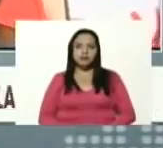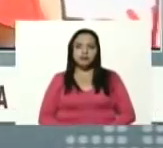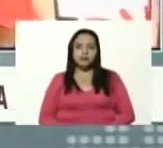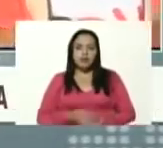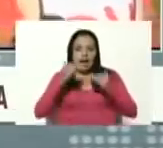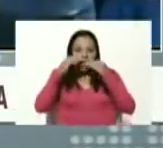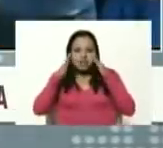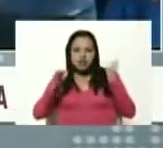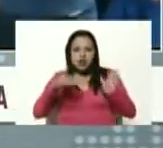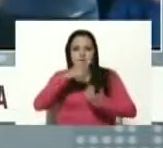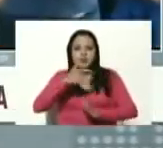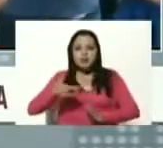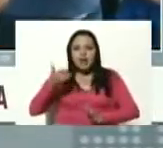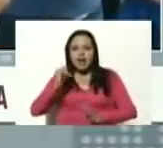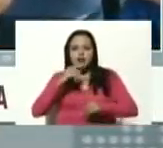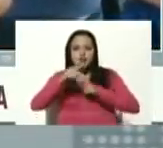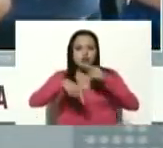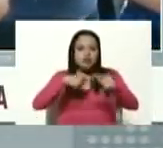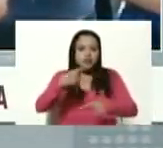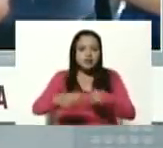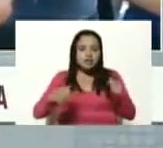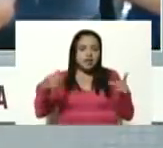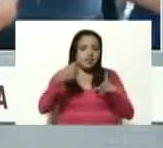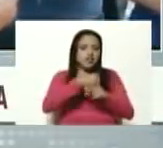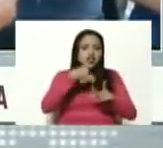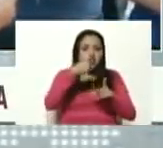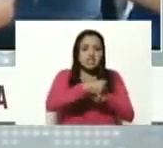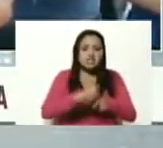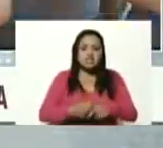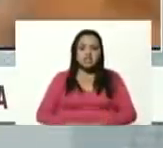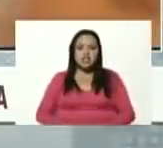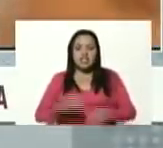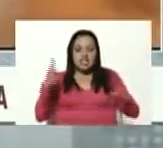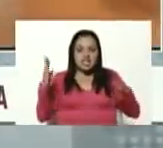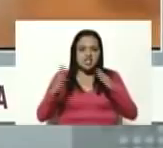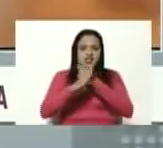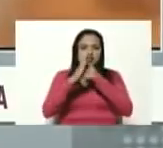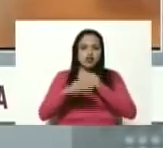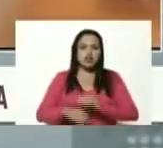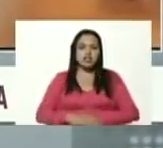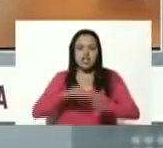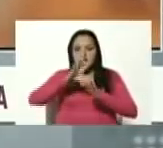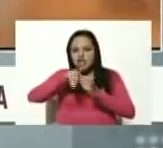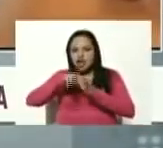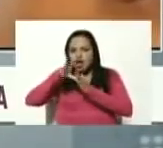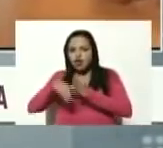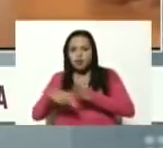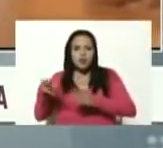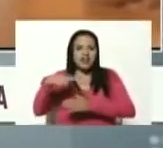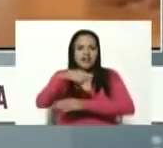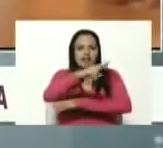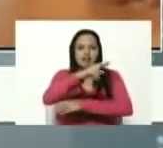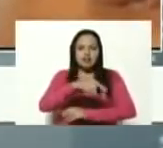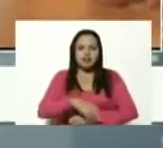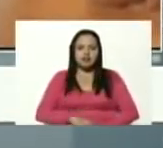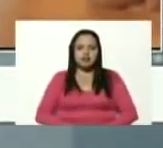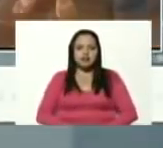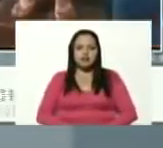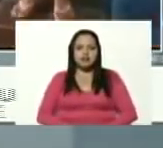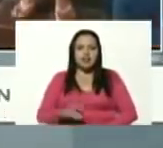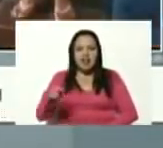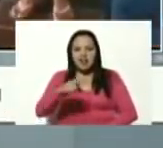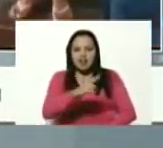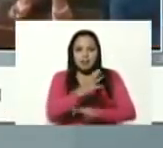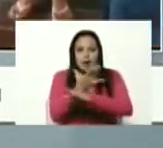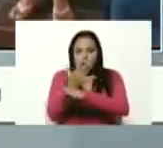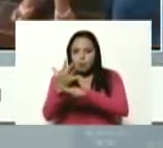Atendiendo a las víctimas de la violencia, de las sanciones criminales, del robo de las ratas